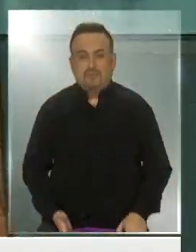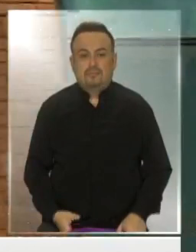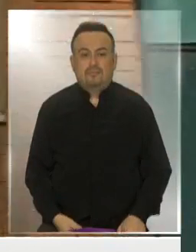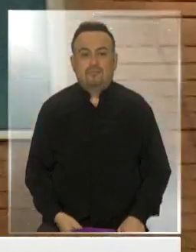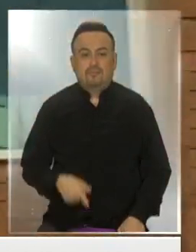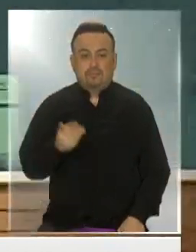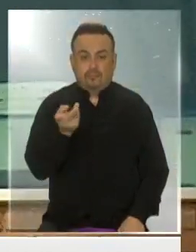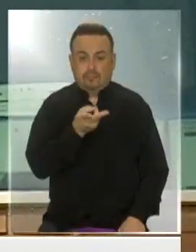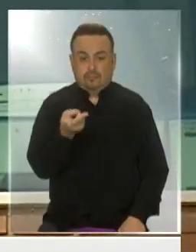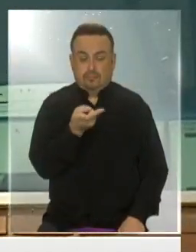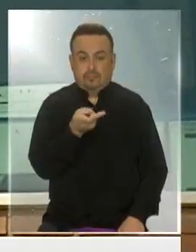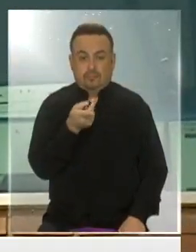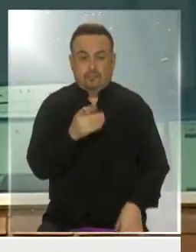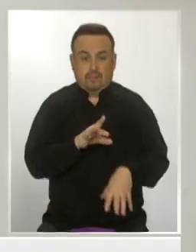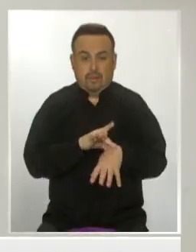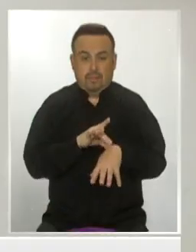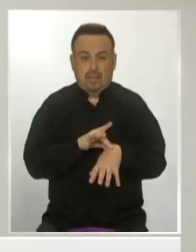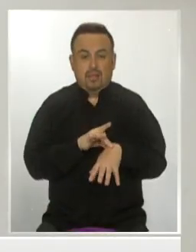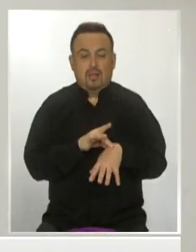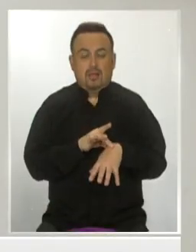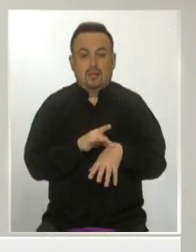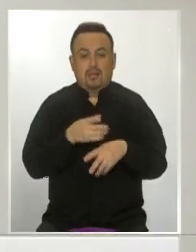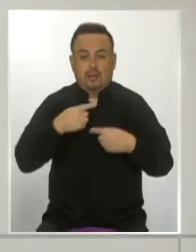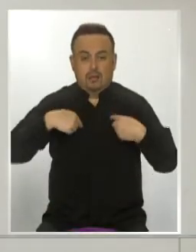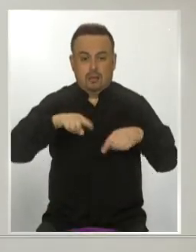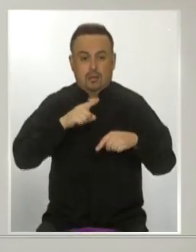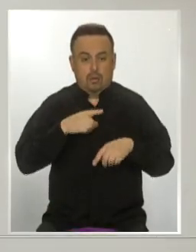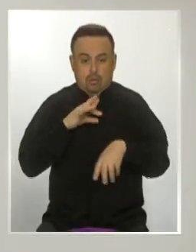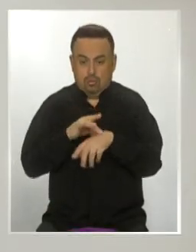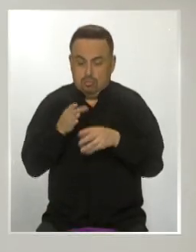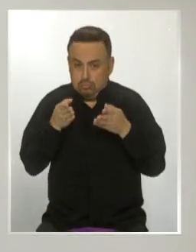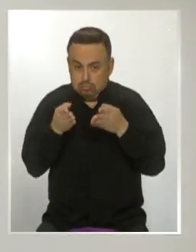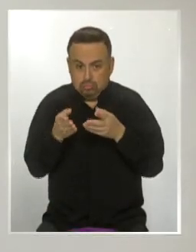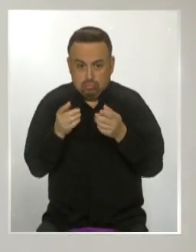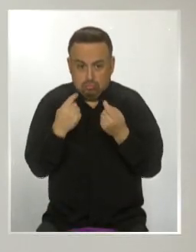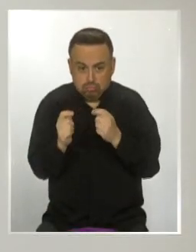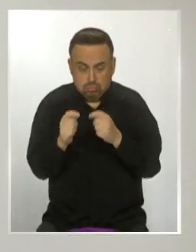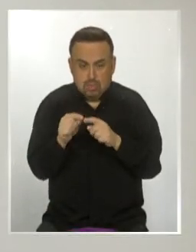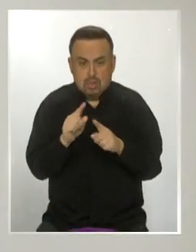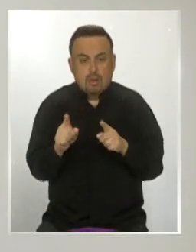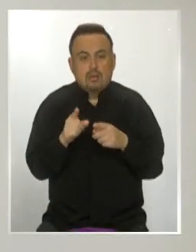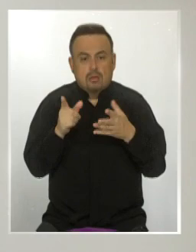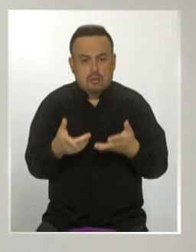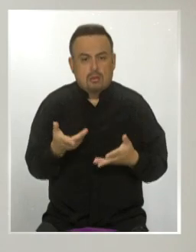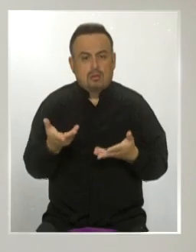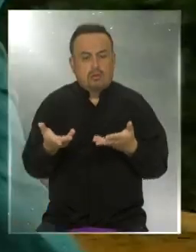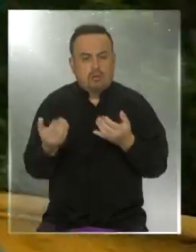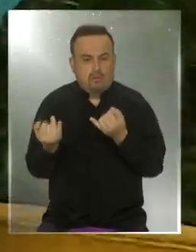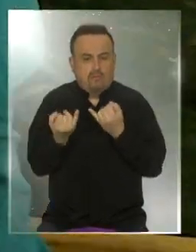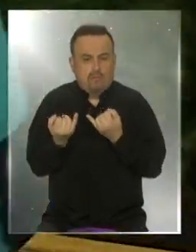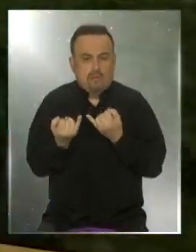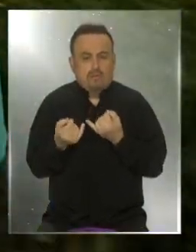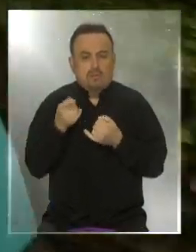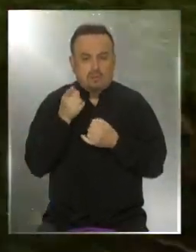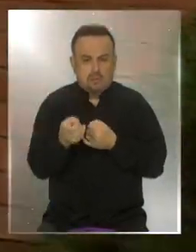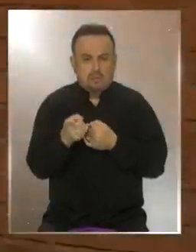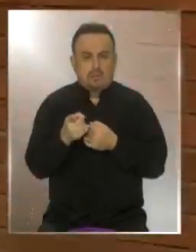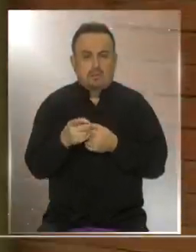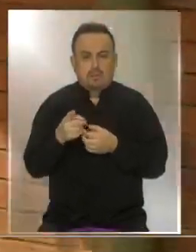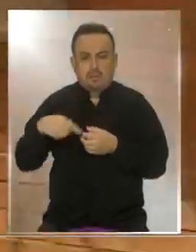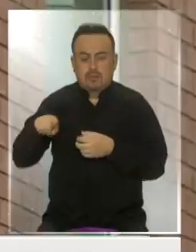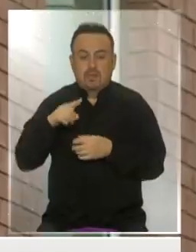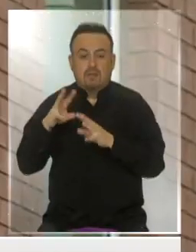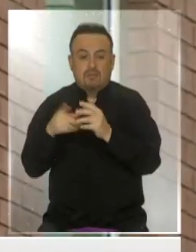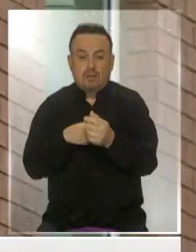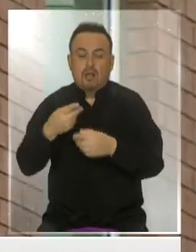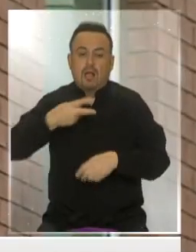La pareja de colegas, pese a que nosotros no somos un médico tratante, hemos podido recibir información de sus cercanos,